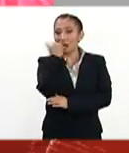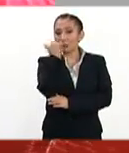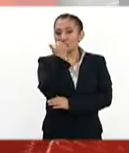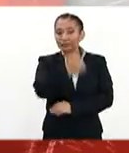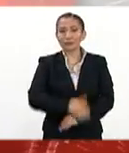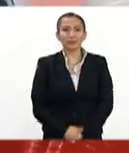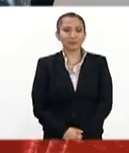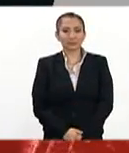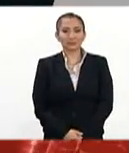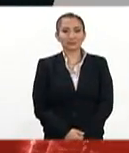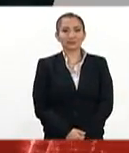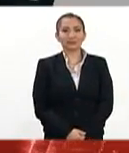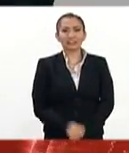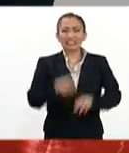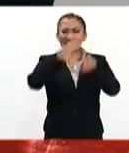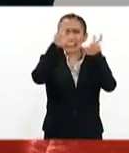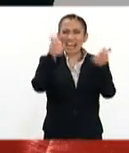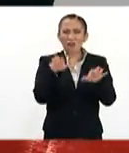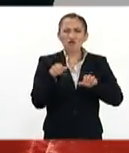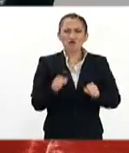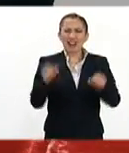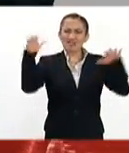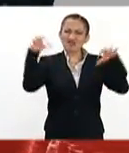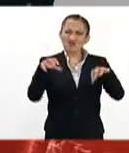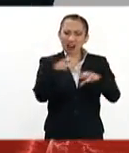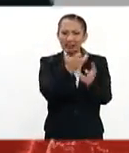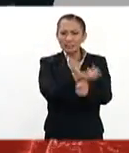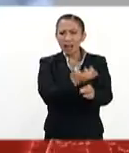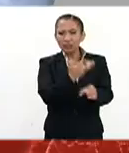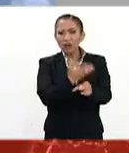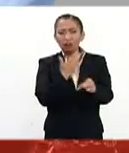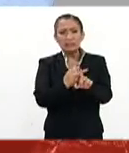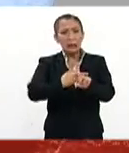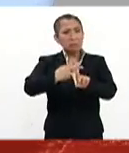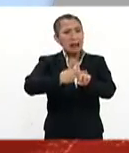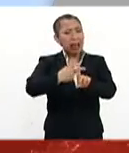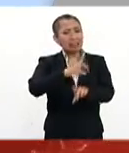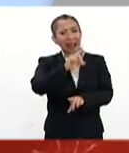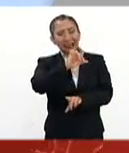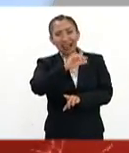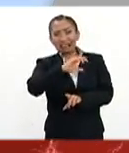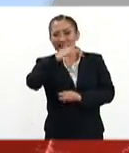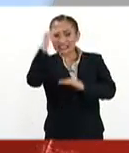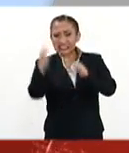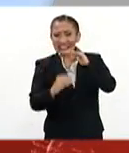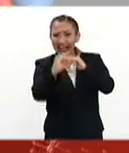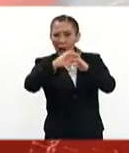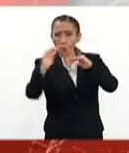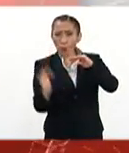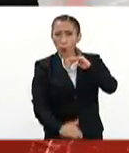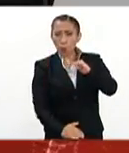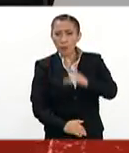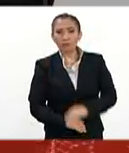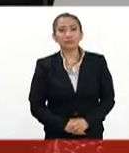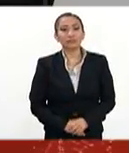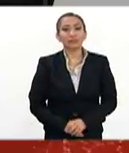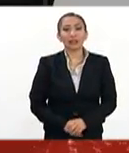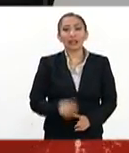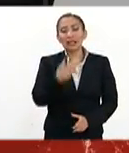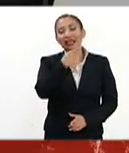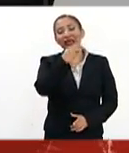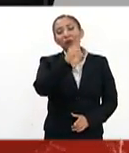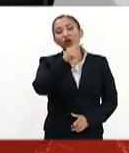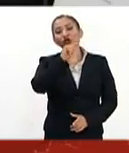estudiantes. Una tormenta invernal en Estados Unidos provoca temperaturas de 30 grados bajo cero. Guillermo